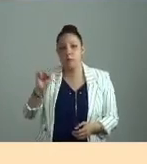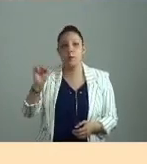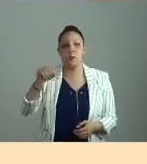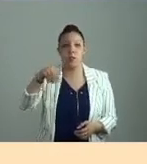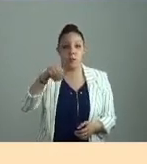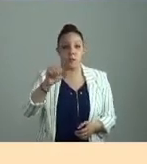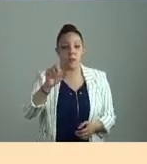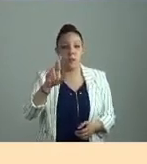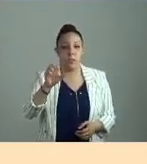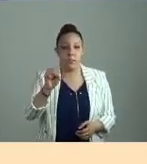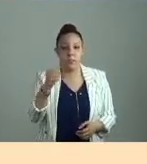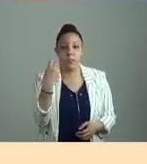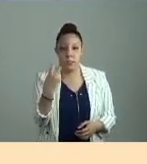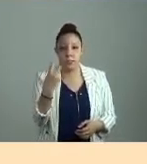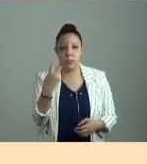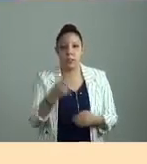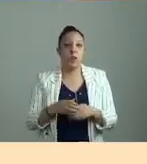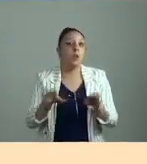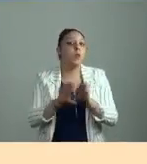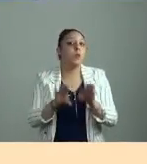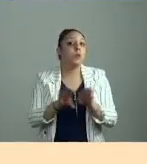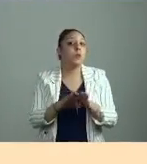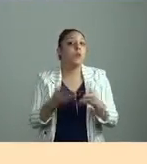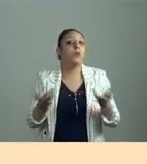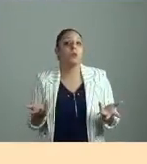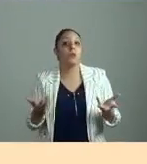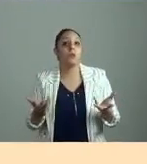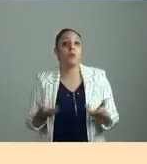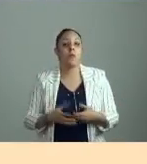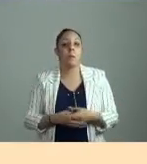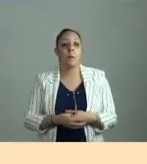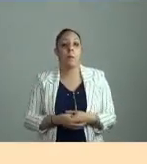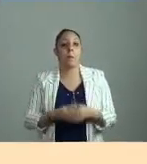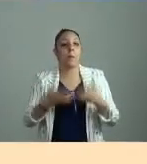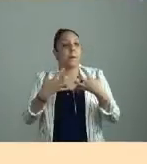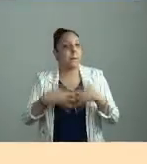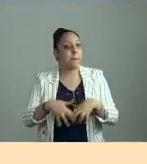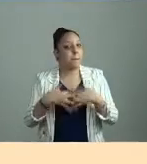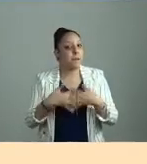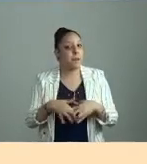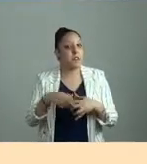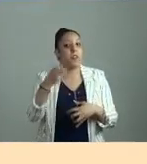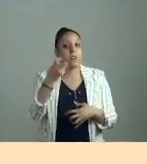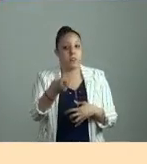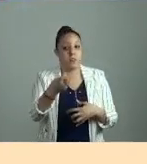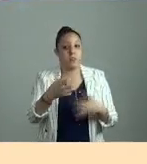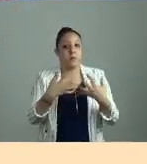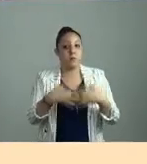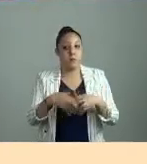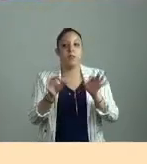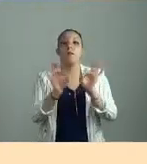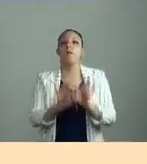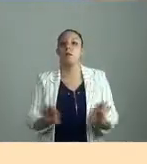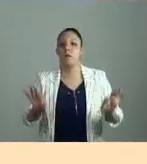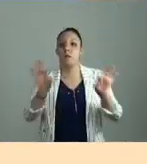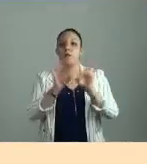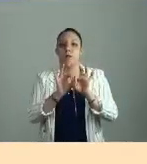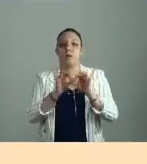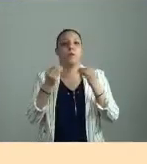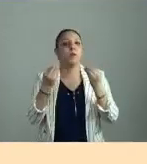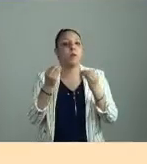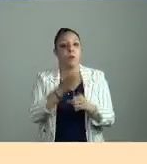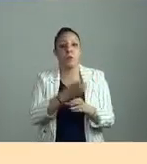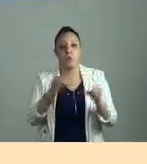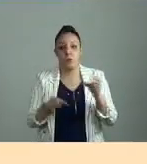idealización del aporte de la gran industria deporte de la automoción